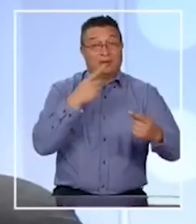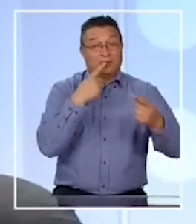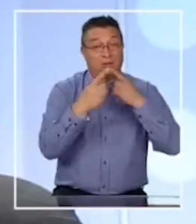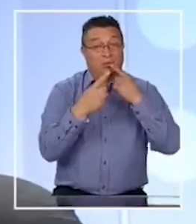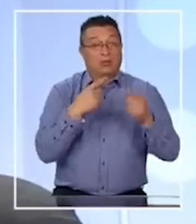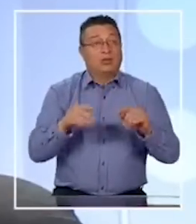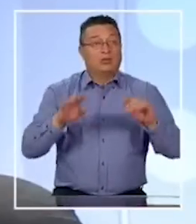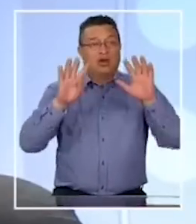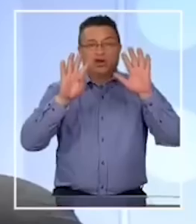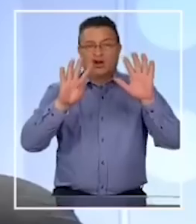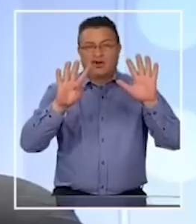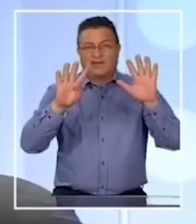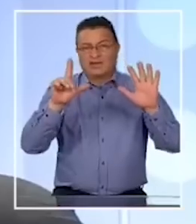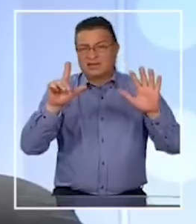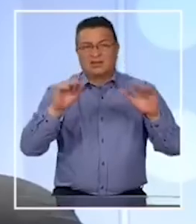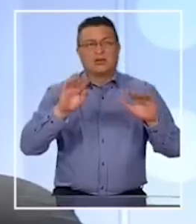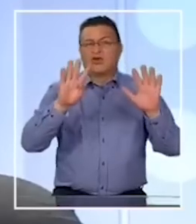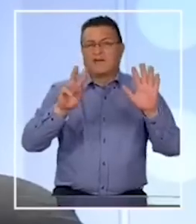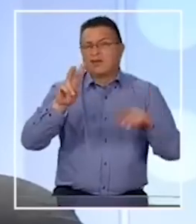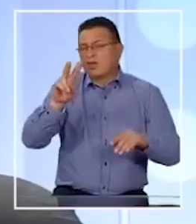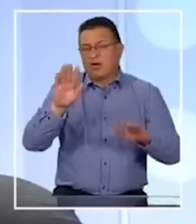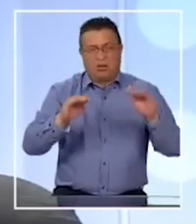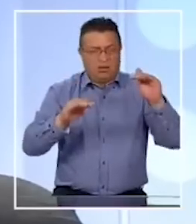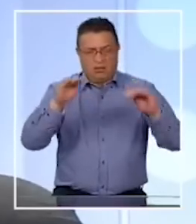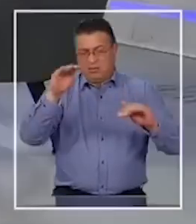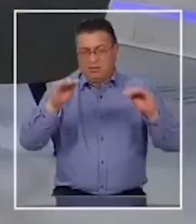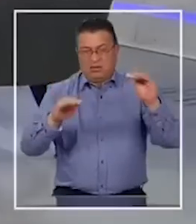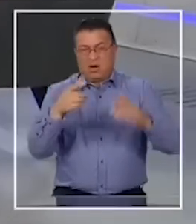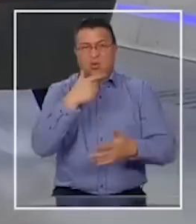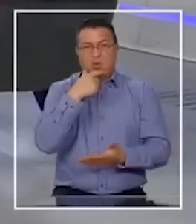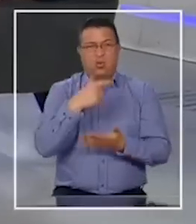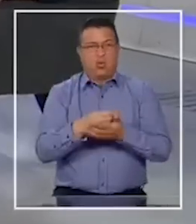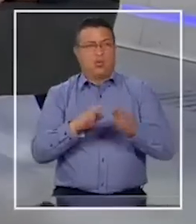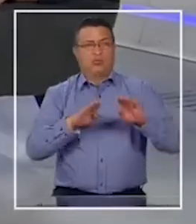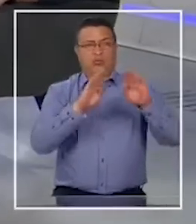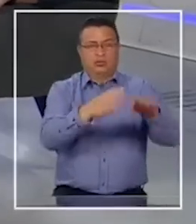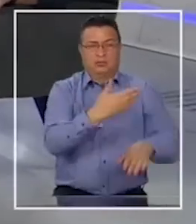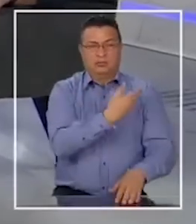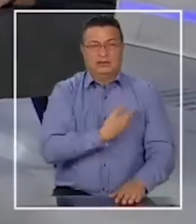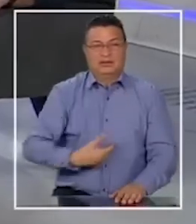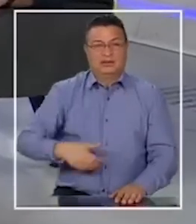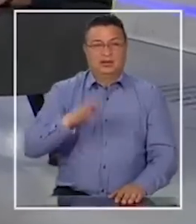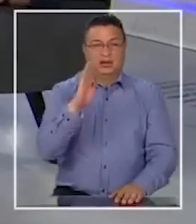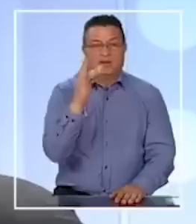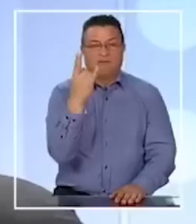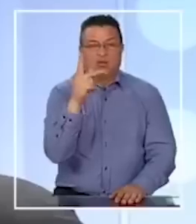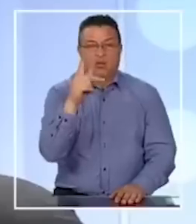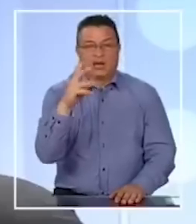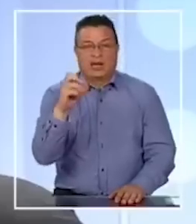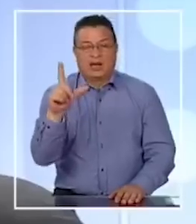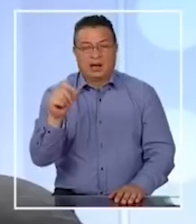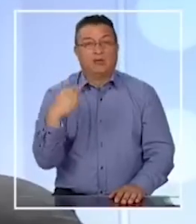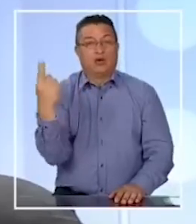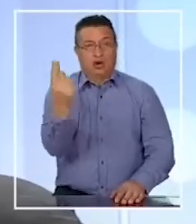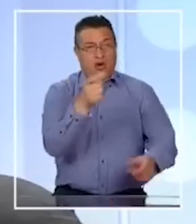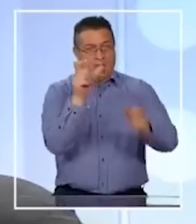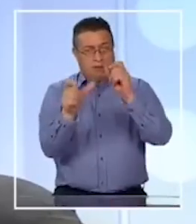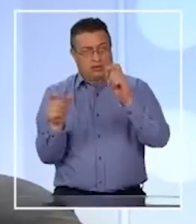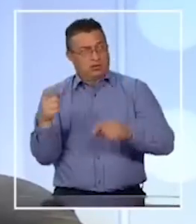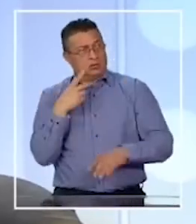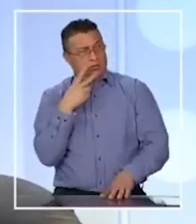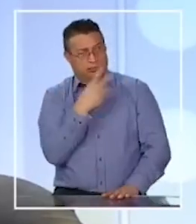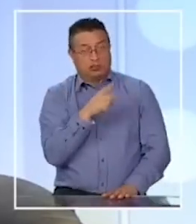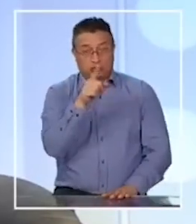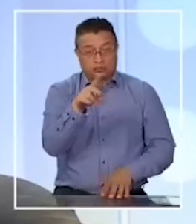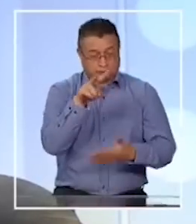gobierno noventa y siete y yo lo vi 92 pero es igual de impresionante es decir hace sentido en la población esas